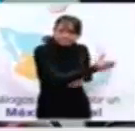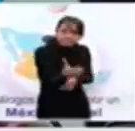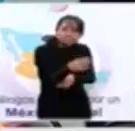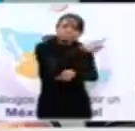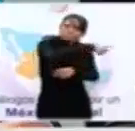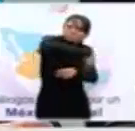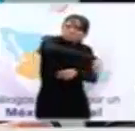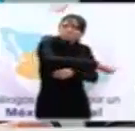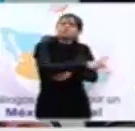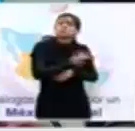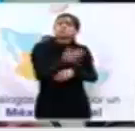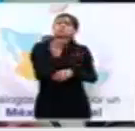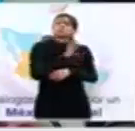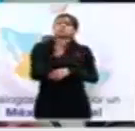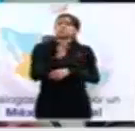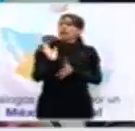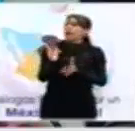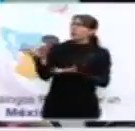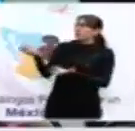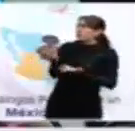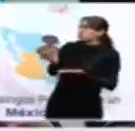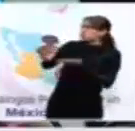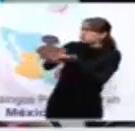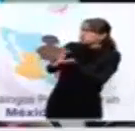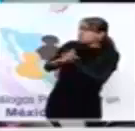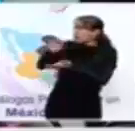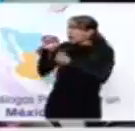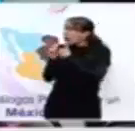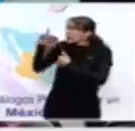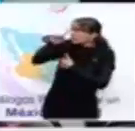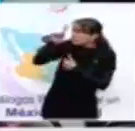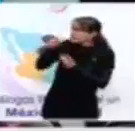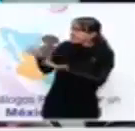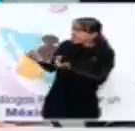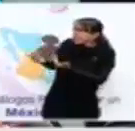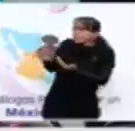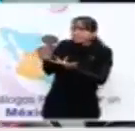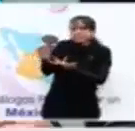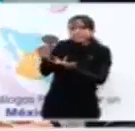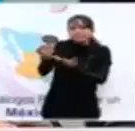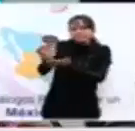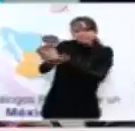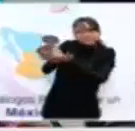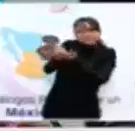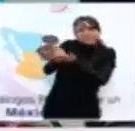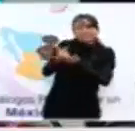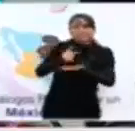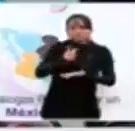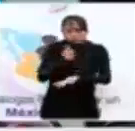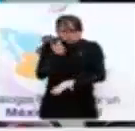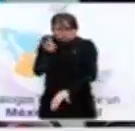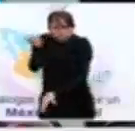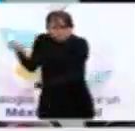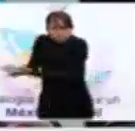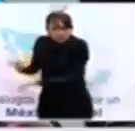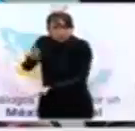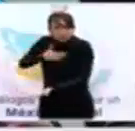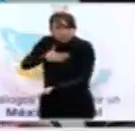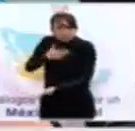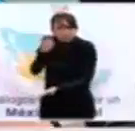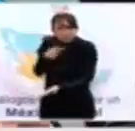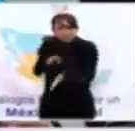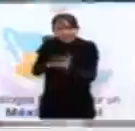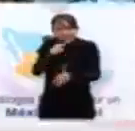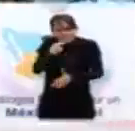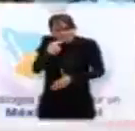productor pagara la asistencia técnica para que pudiera elevar su índice de productividad, que es lo que estamos viendo en términos de esto,